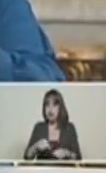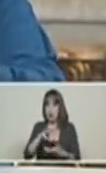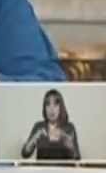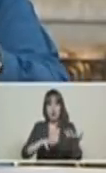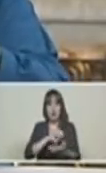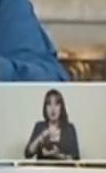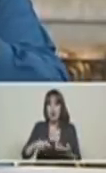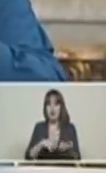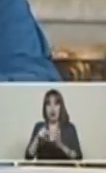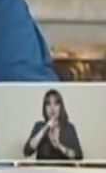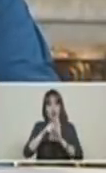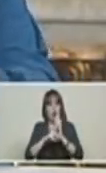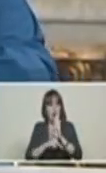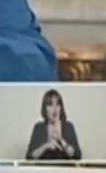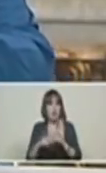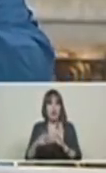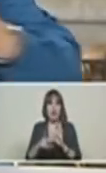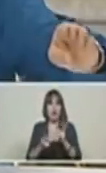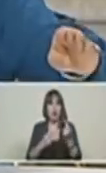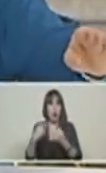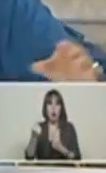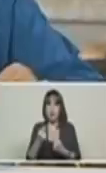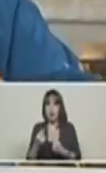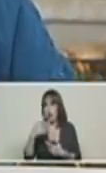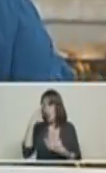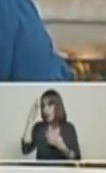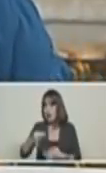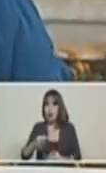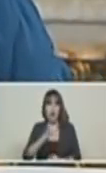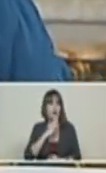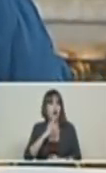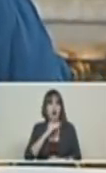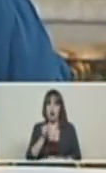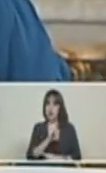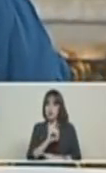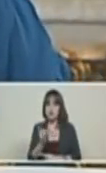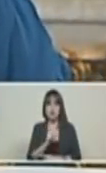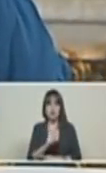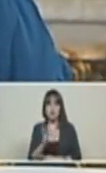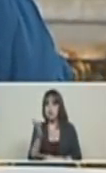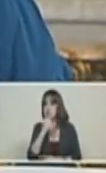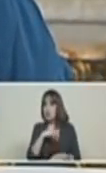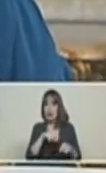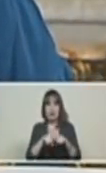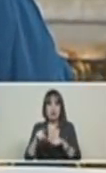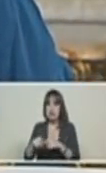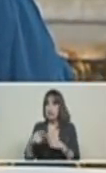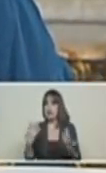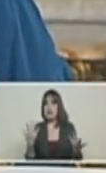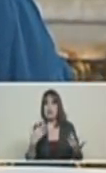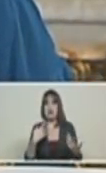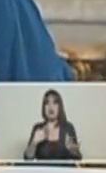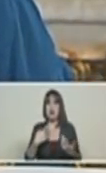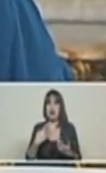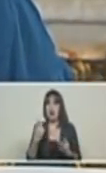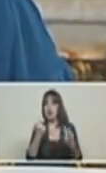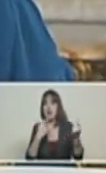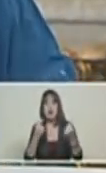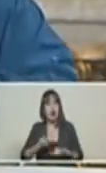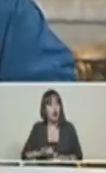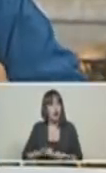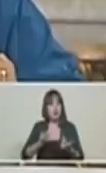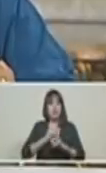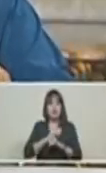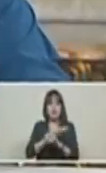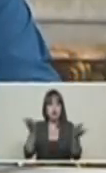saboteo al programa de recuperación económica. No les creo a los banqueros, no tienen excusa. Sáquenle el billete al pueblo